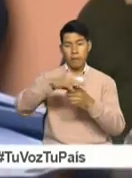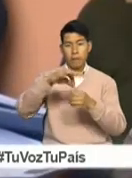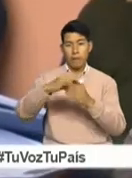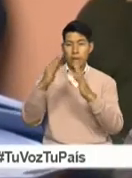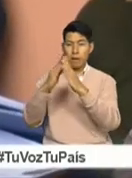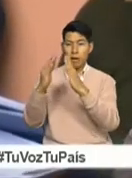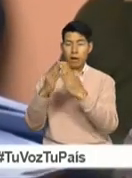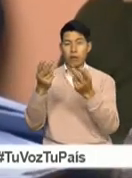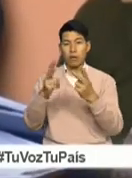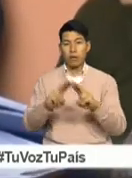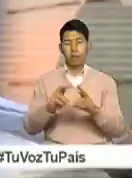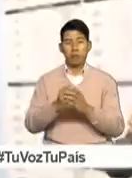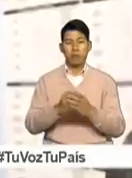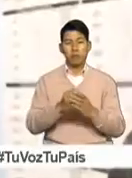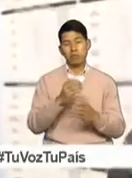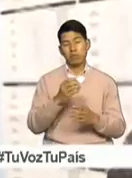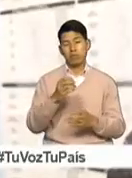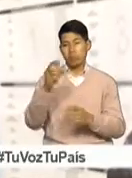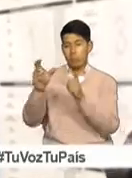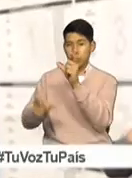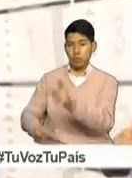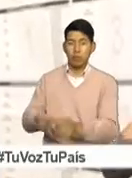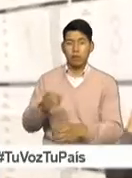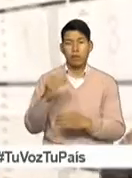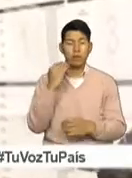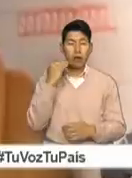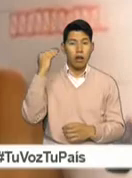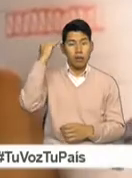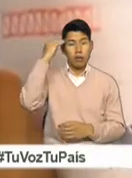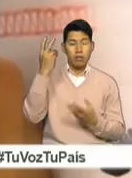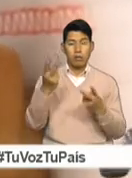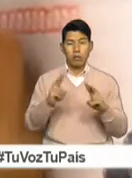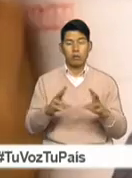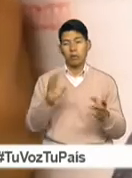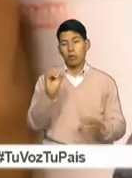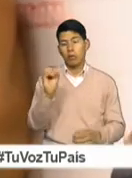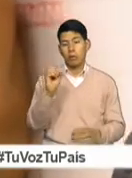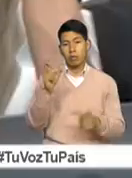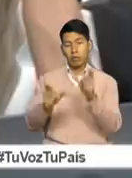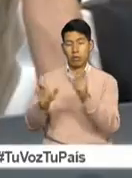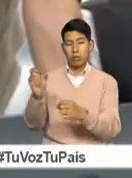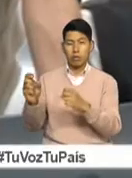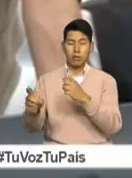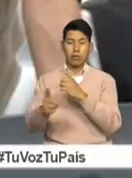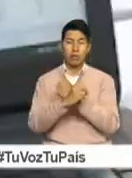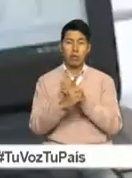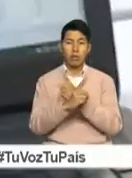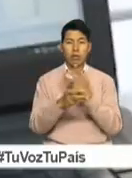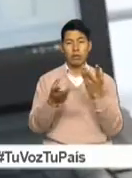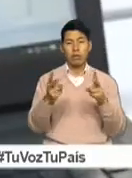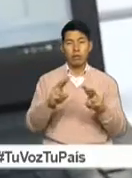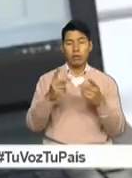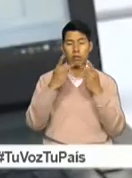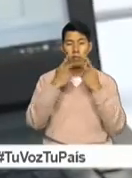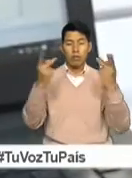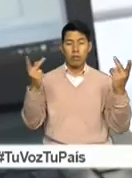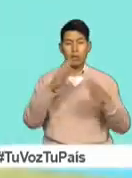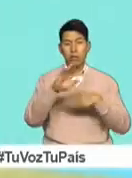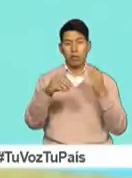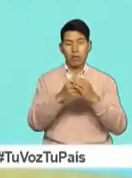de 65 años y ciudadanos con alguna discapacidad además la iniciativa de publicar para consulta de la ciudadanía